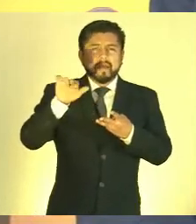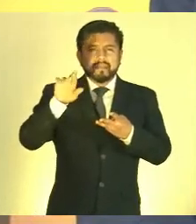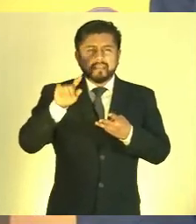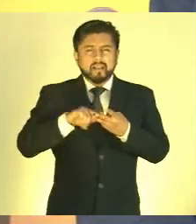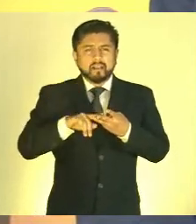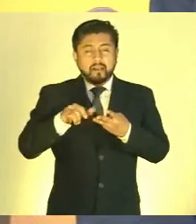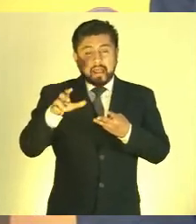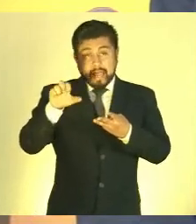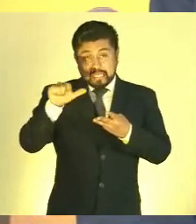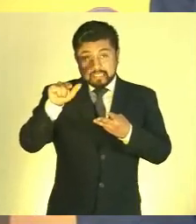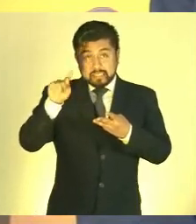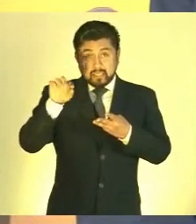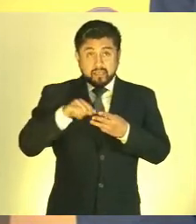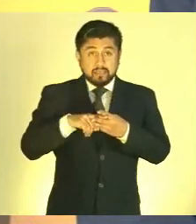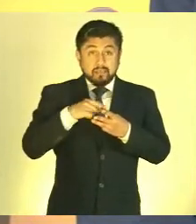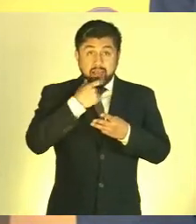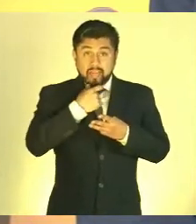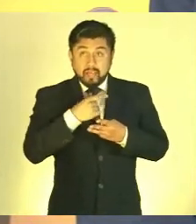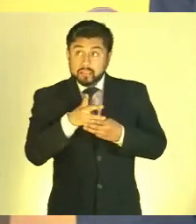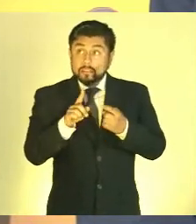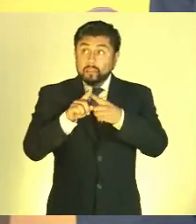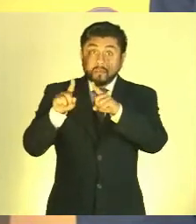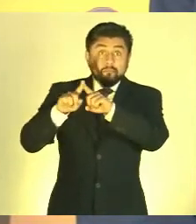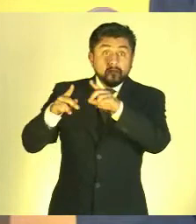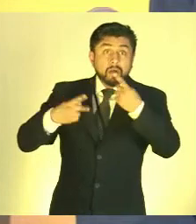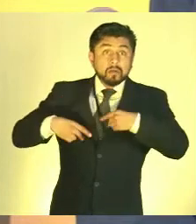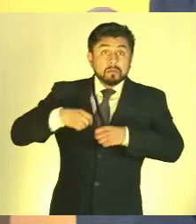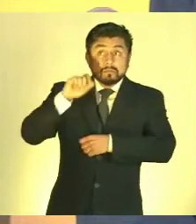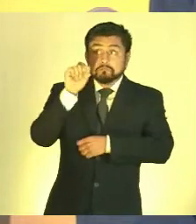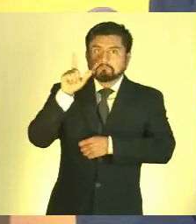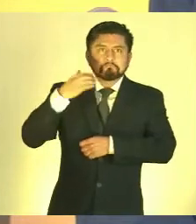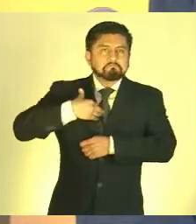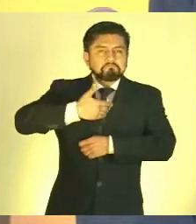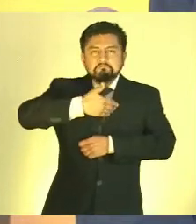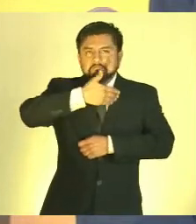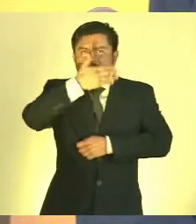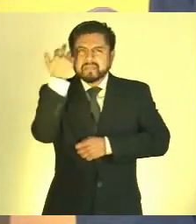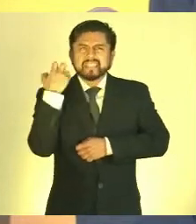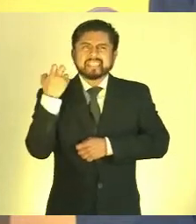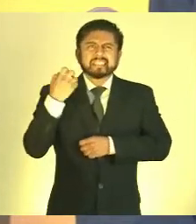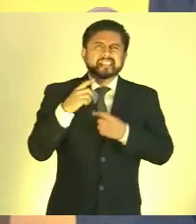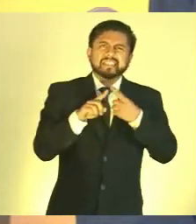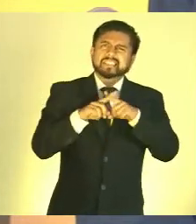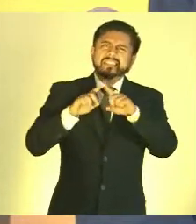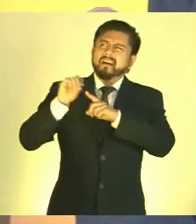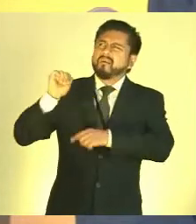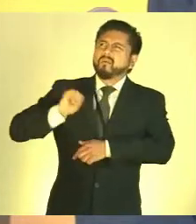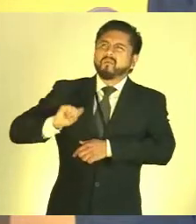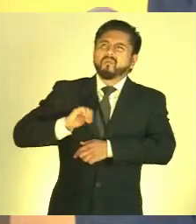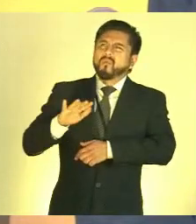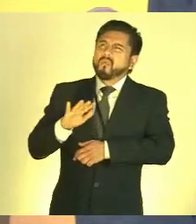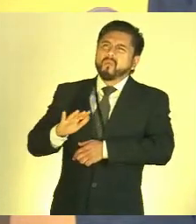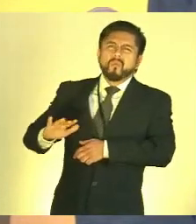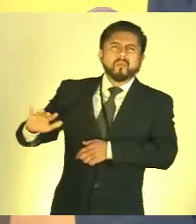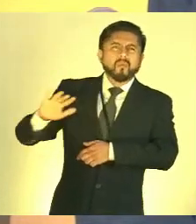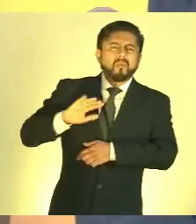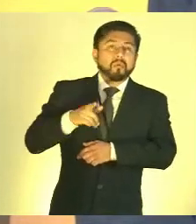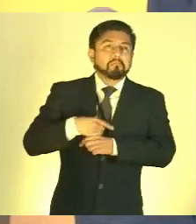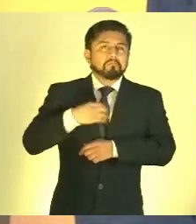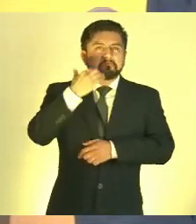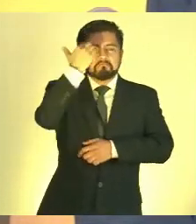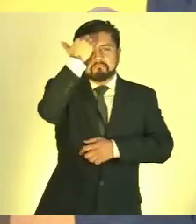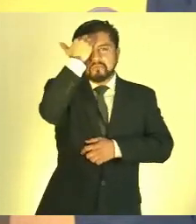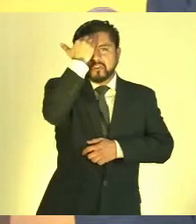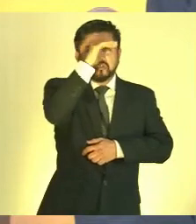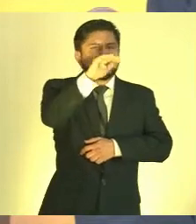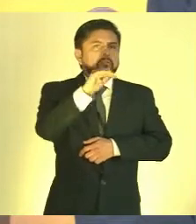Goethe, Einstein, ni los anónimos constructores de las catedrales góticas, ni Miguel Ángel. Tampoco la conocen